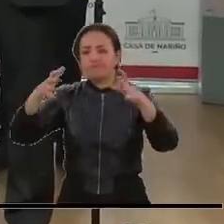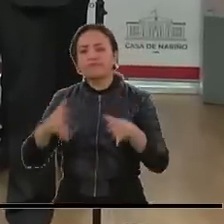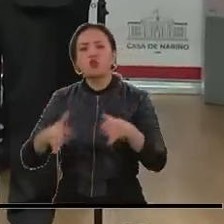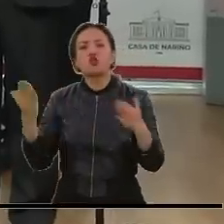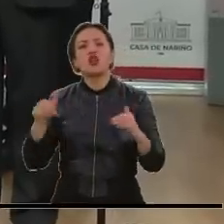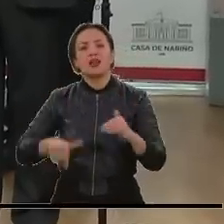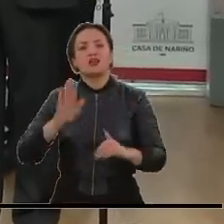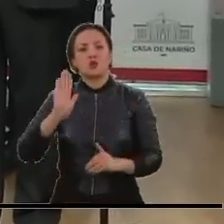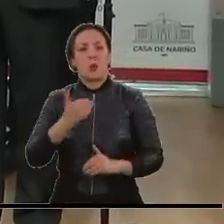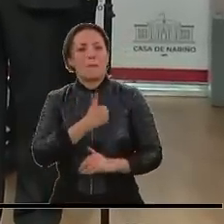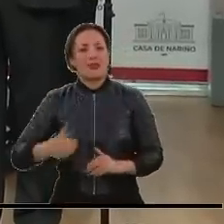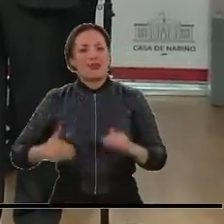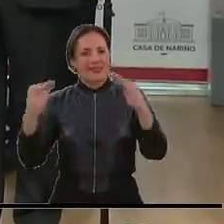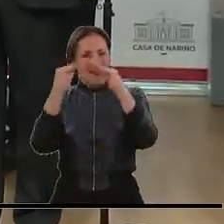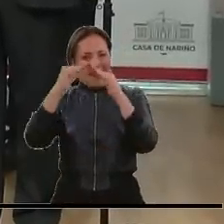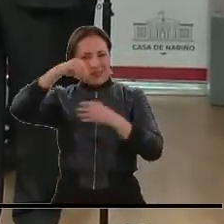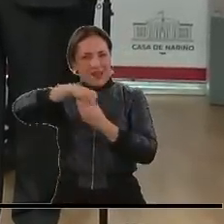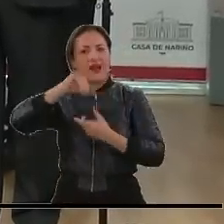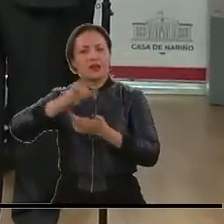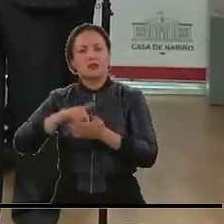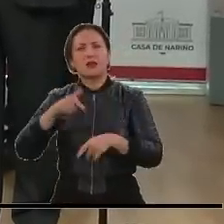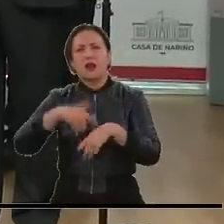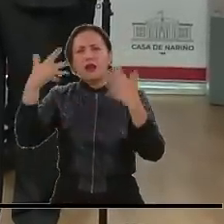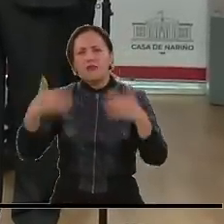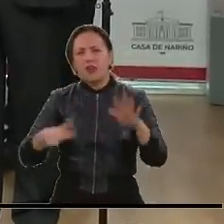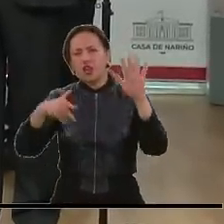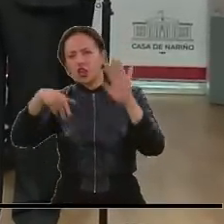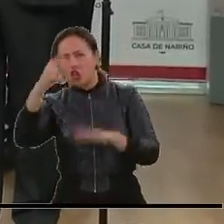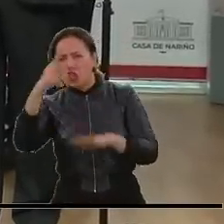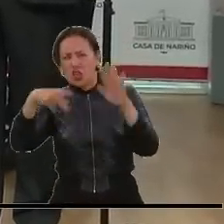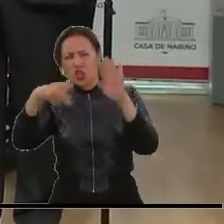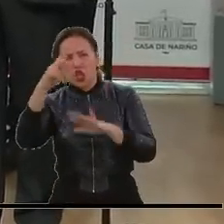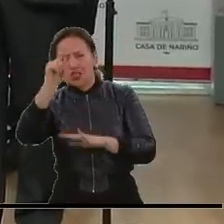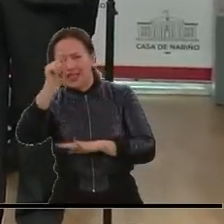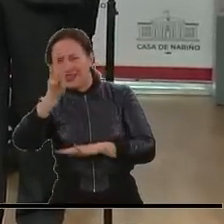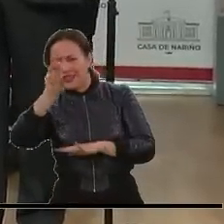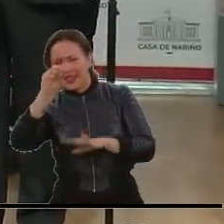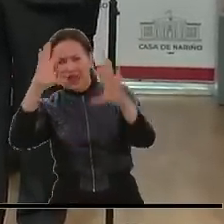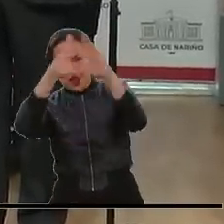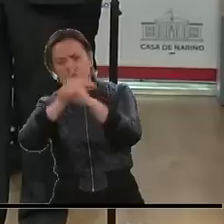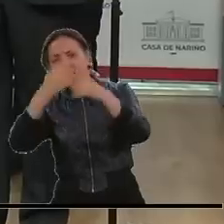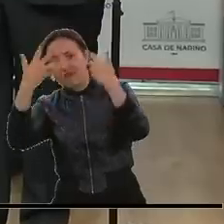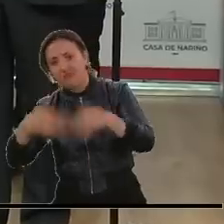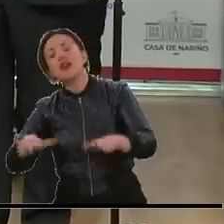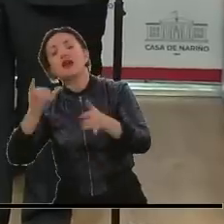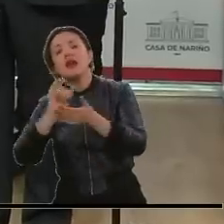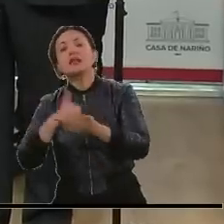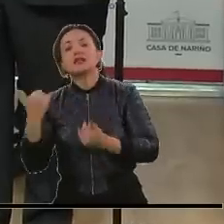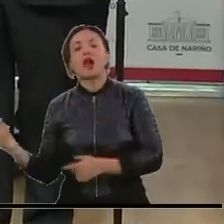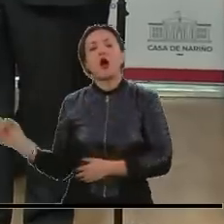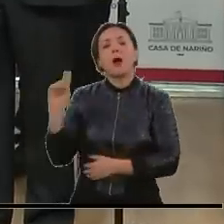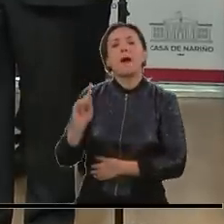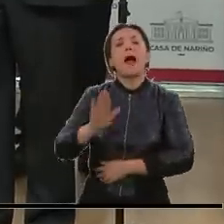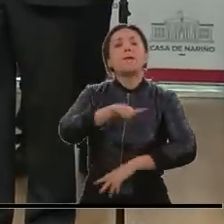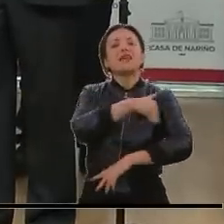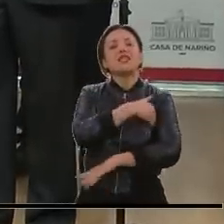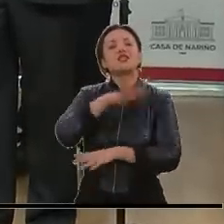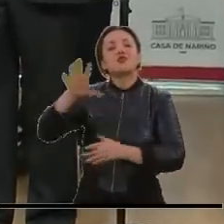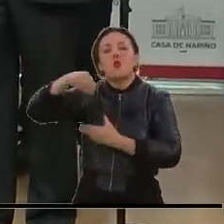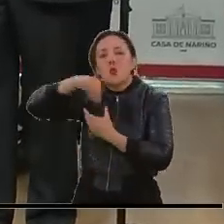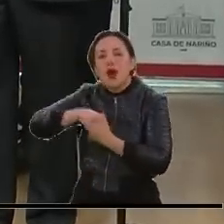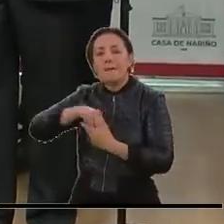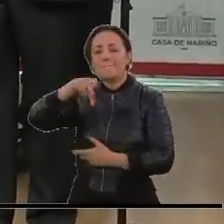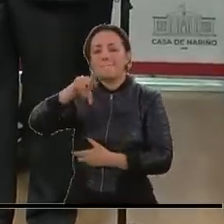terminó sobre las 12:30 de la noche, y en ese momento se dispone el ministro del Interior, Alfonso Prada, a